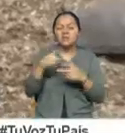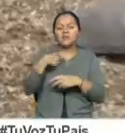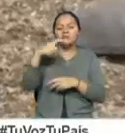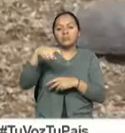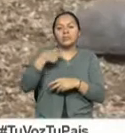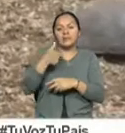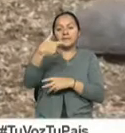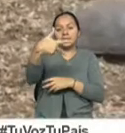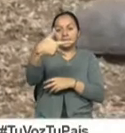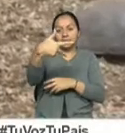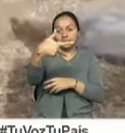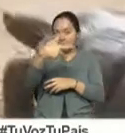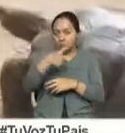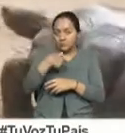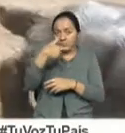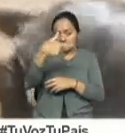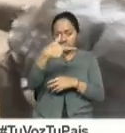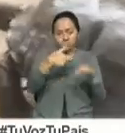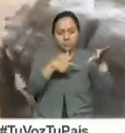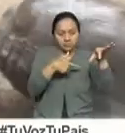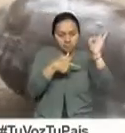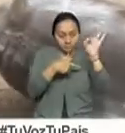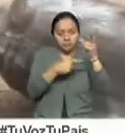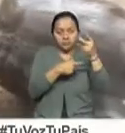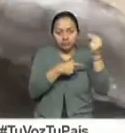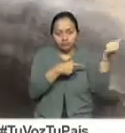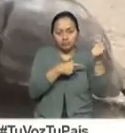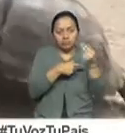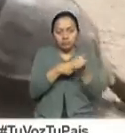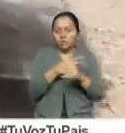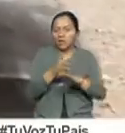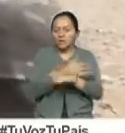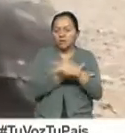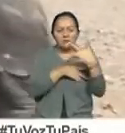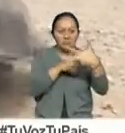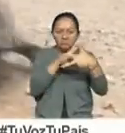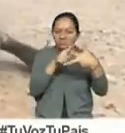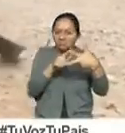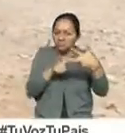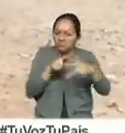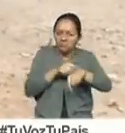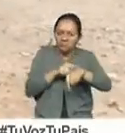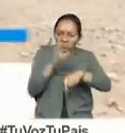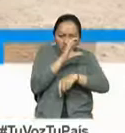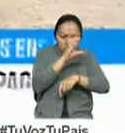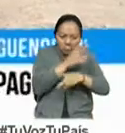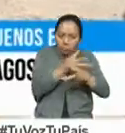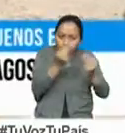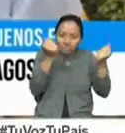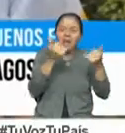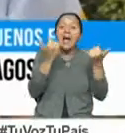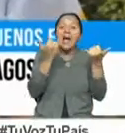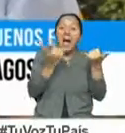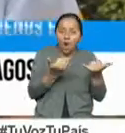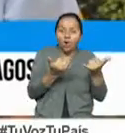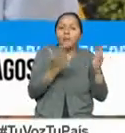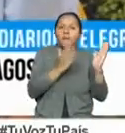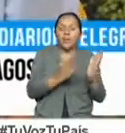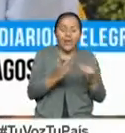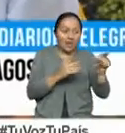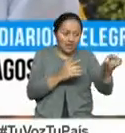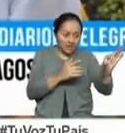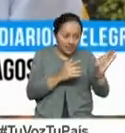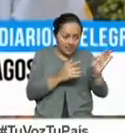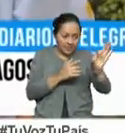tres especies que estaban consideradas extintas. Esta especie de Floreana la vamos a recuperar a través del programa de reproducción